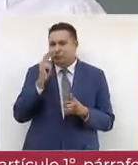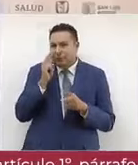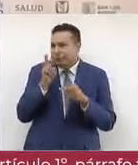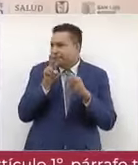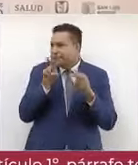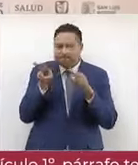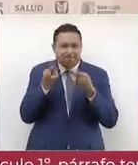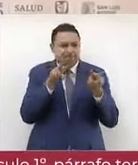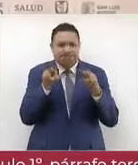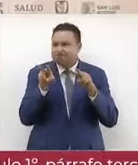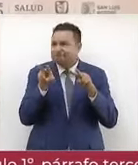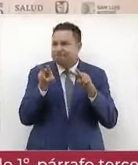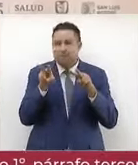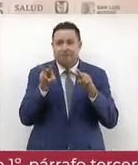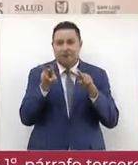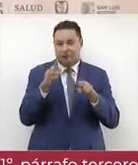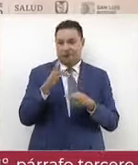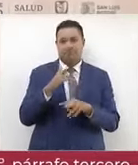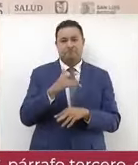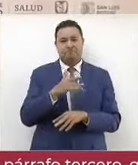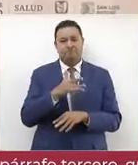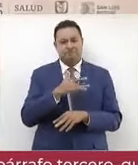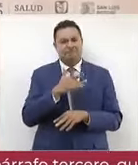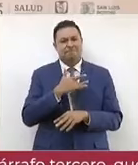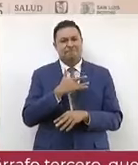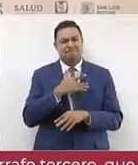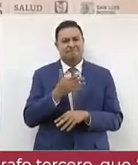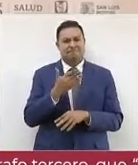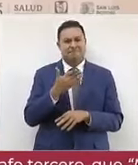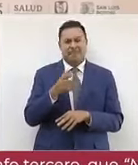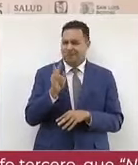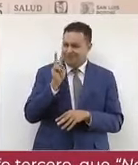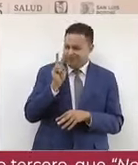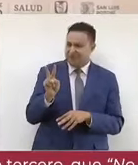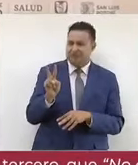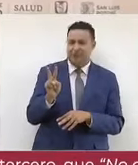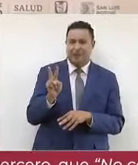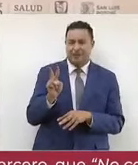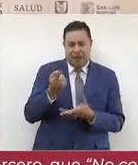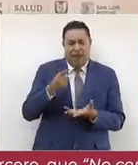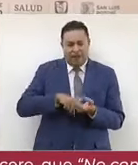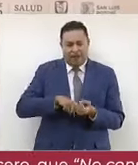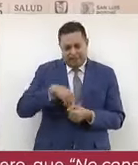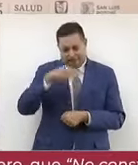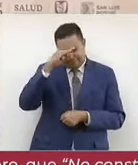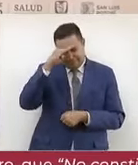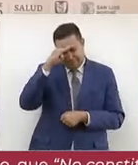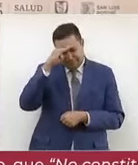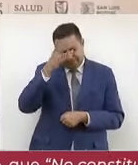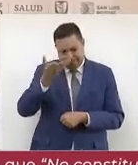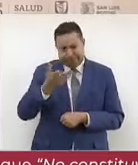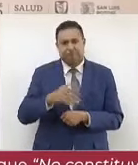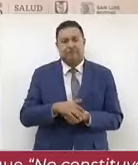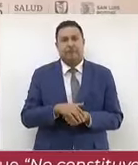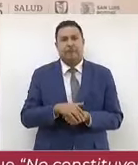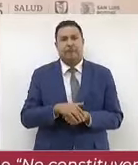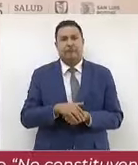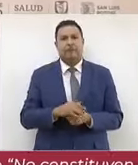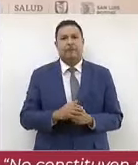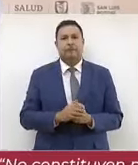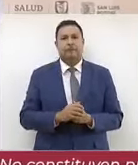ver, y lo que me animaba mucho, y decía en mis adentros, de que